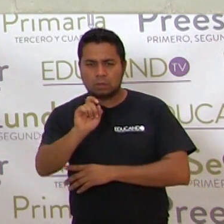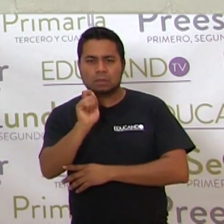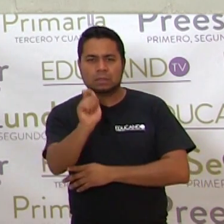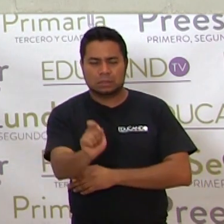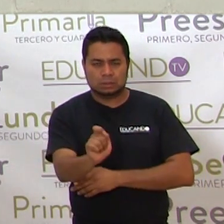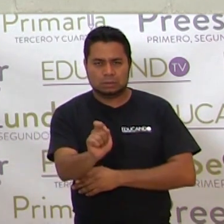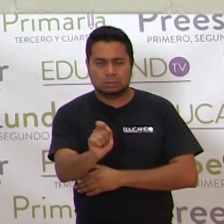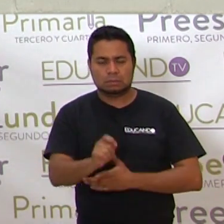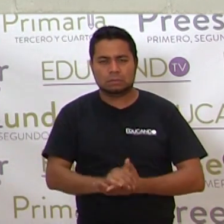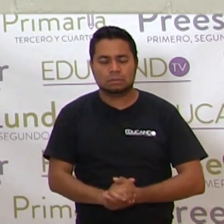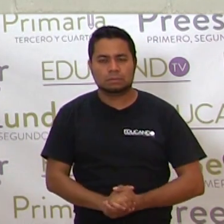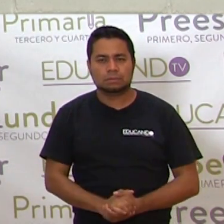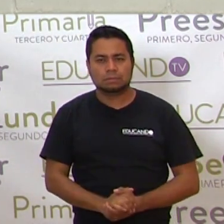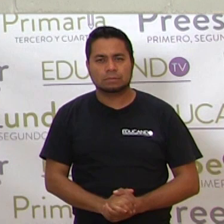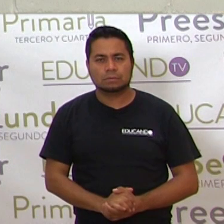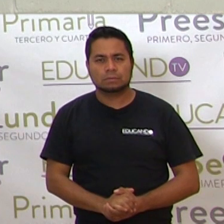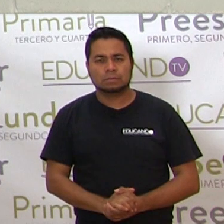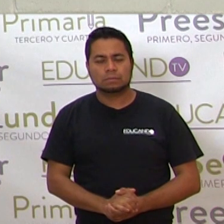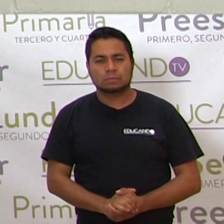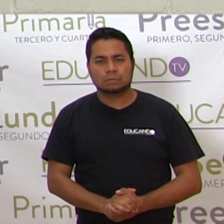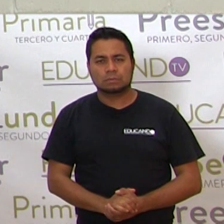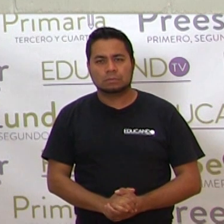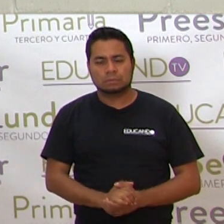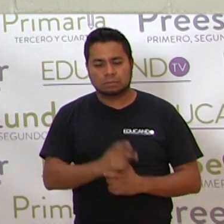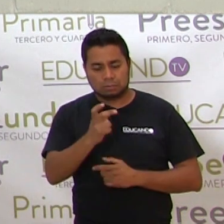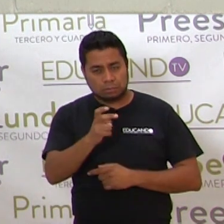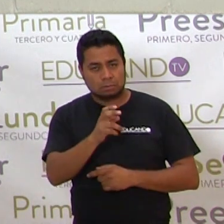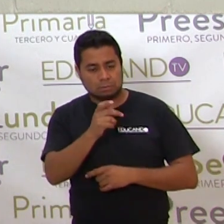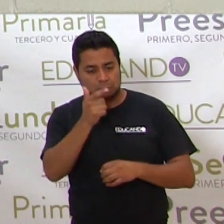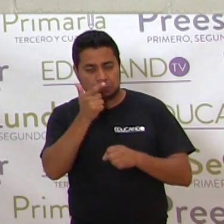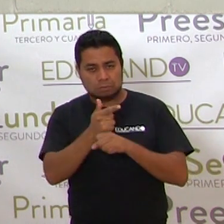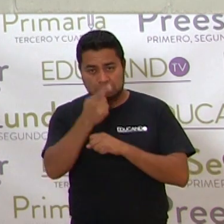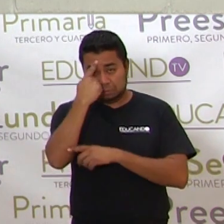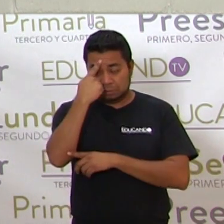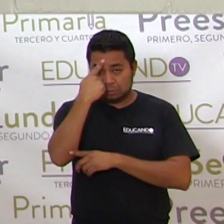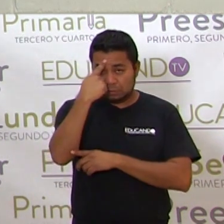niñas, son aquellos que van a identificar